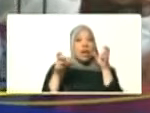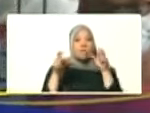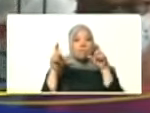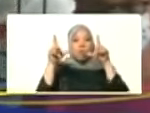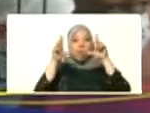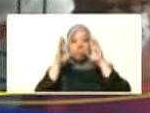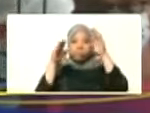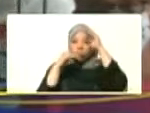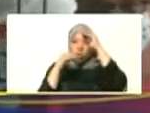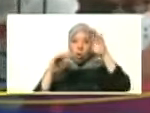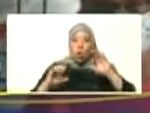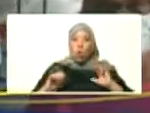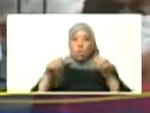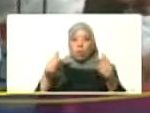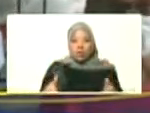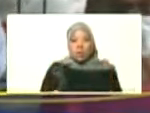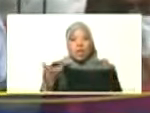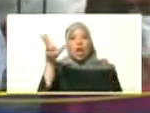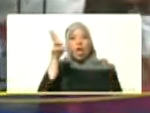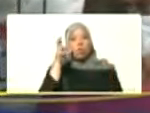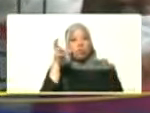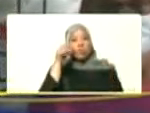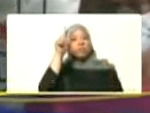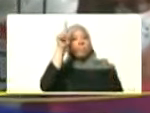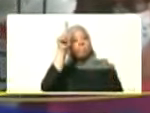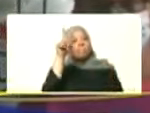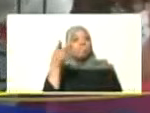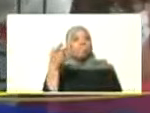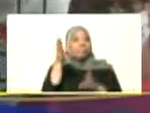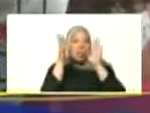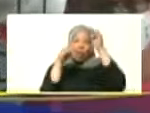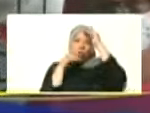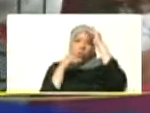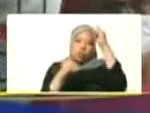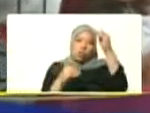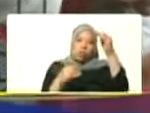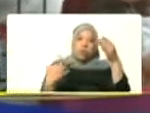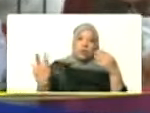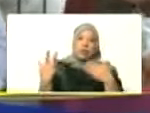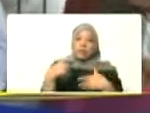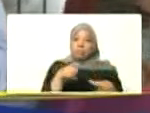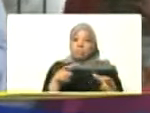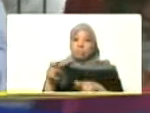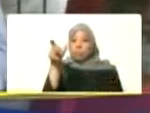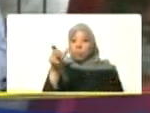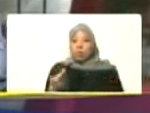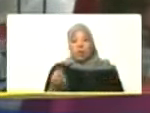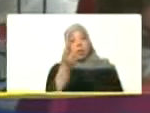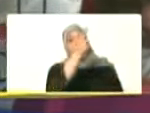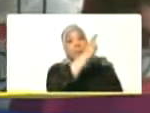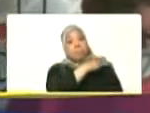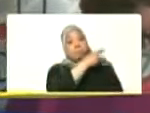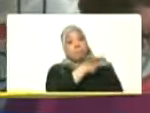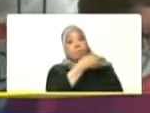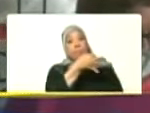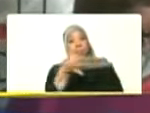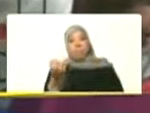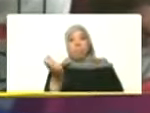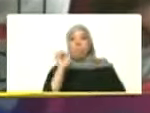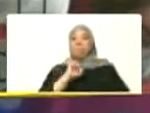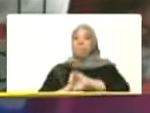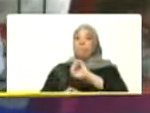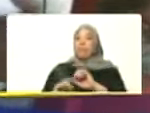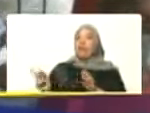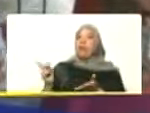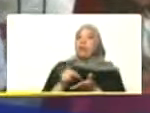la transmisión, escuchando también, bueno, la extraordinaria intervención que hizo nuestro ministro de la Defensa, Padrino López, sobre